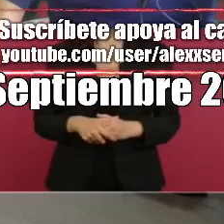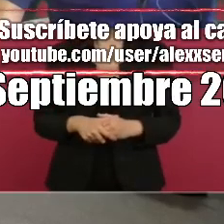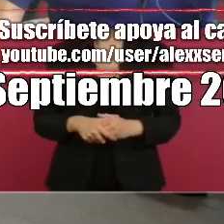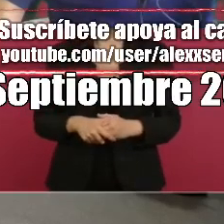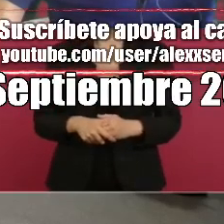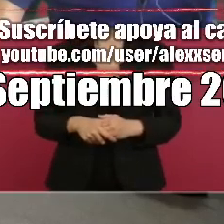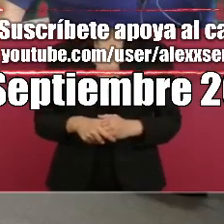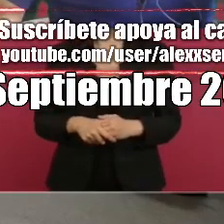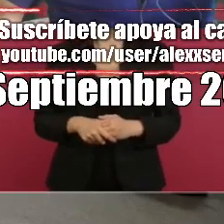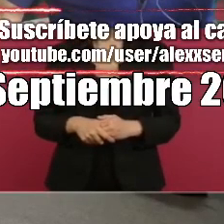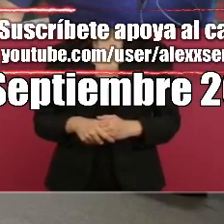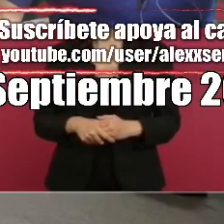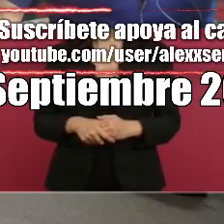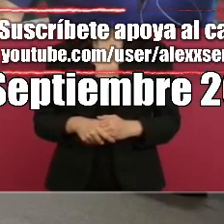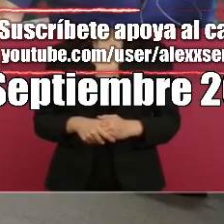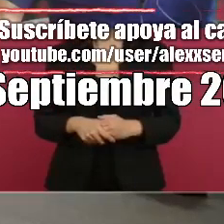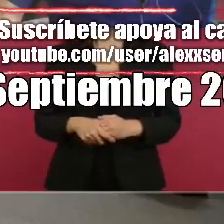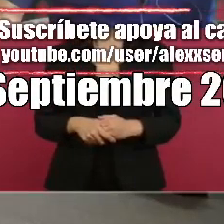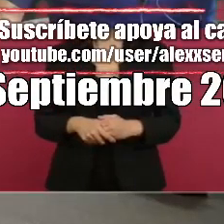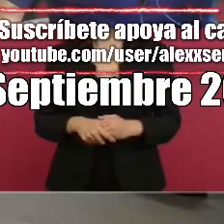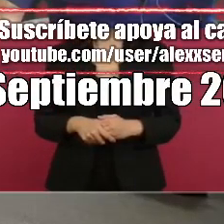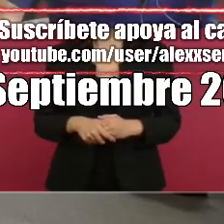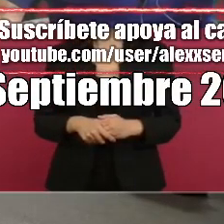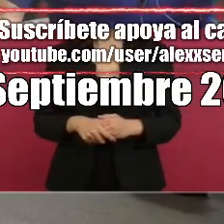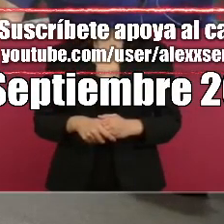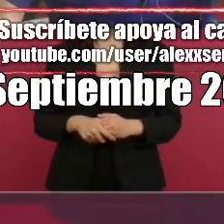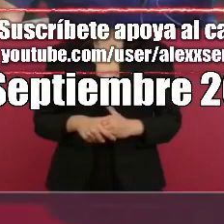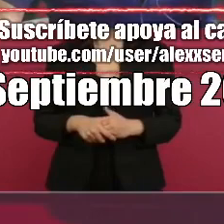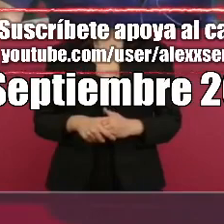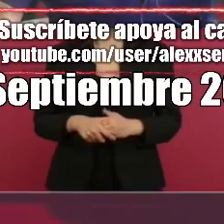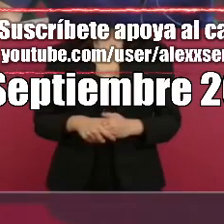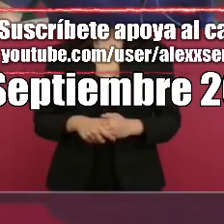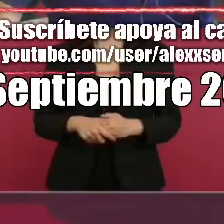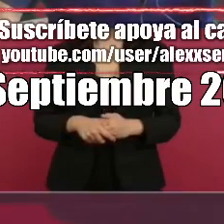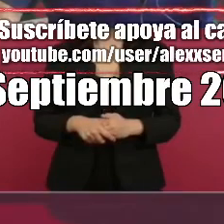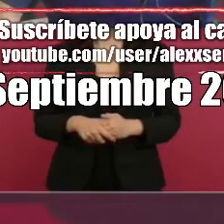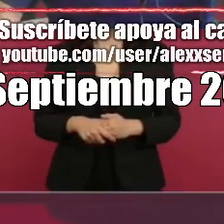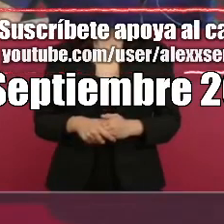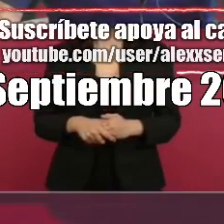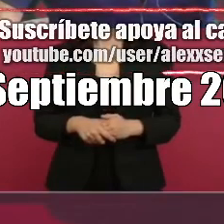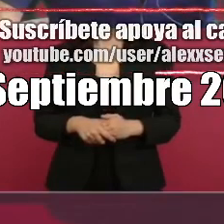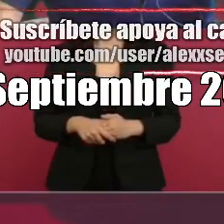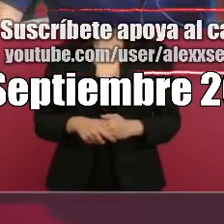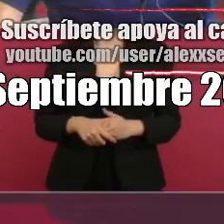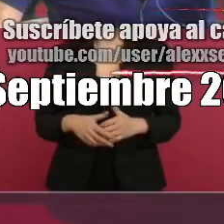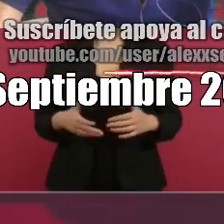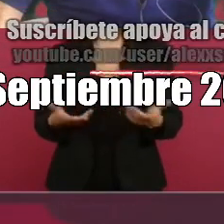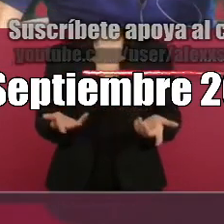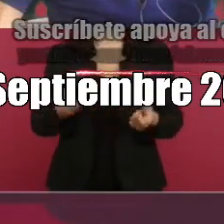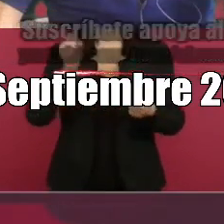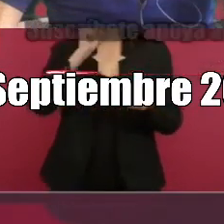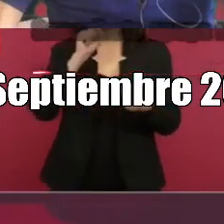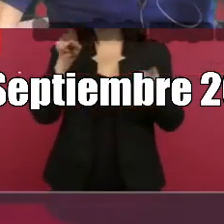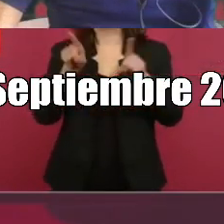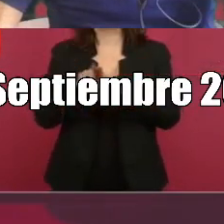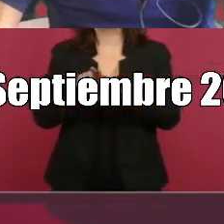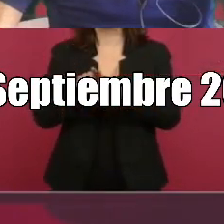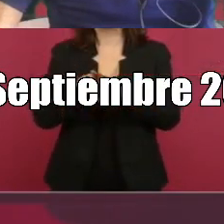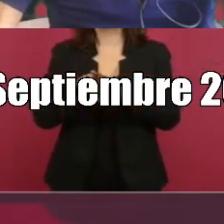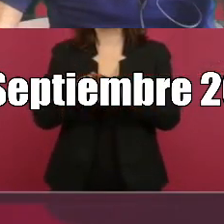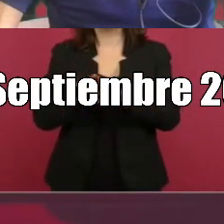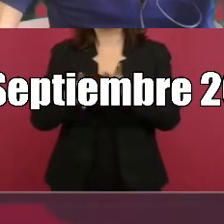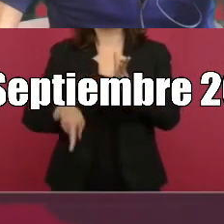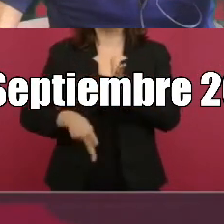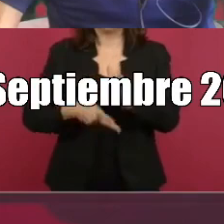a caminar algunos de ellos o están ahí. Y están reiniciando también el traslado en los